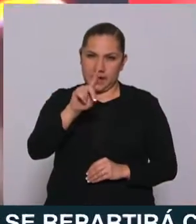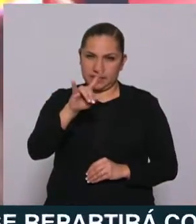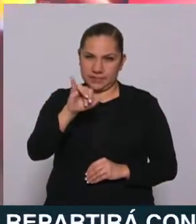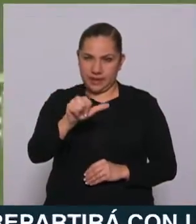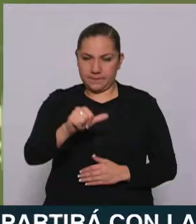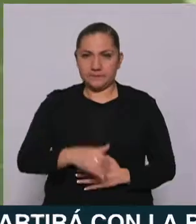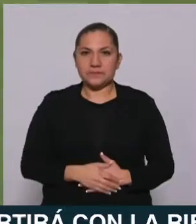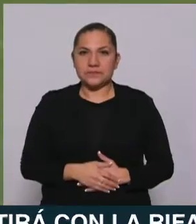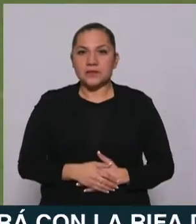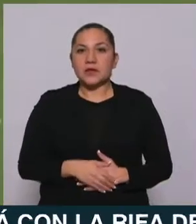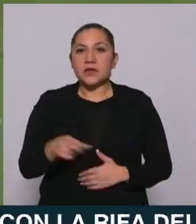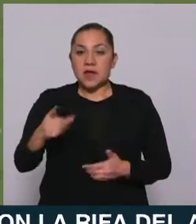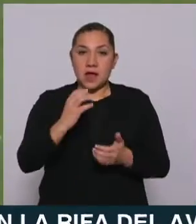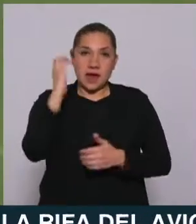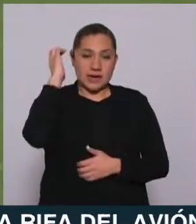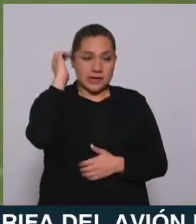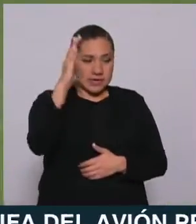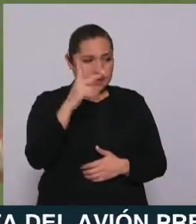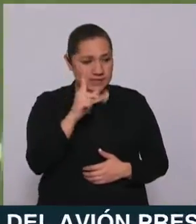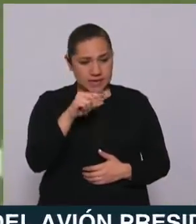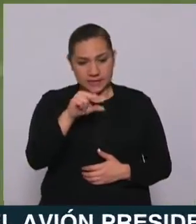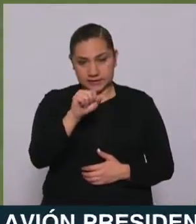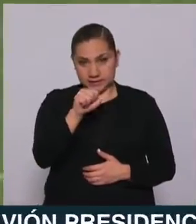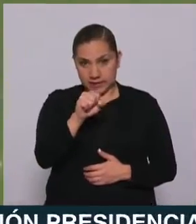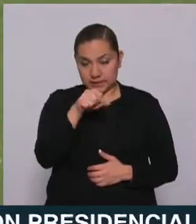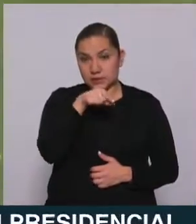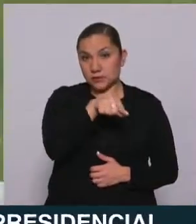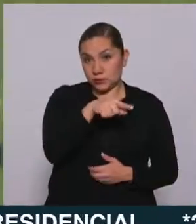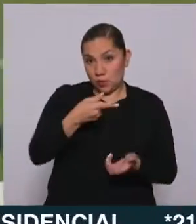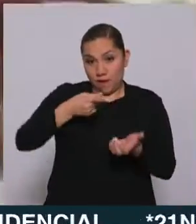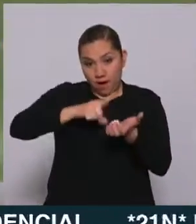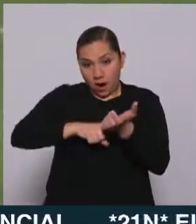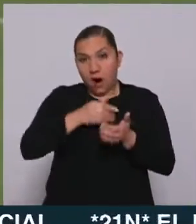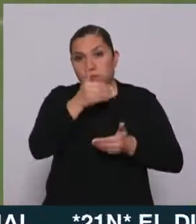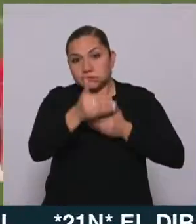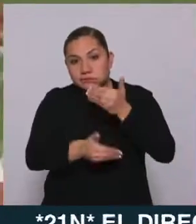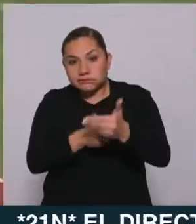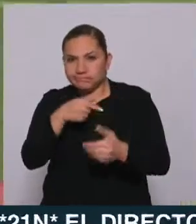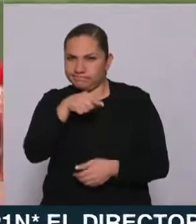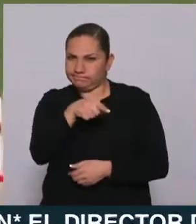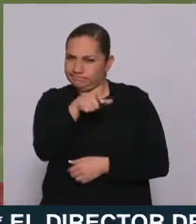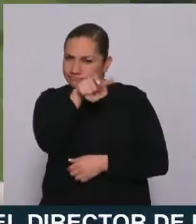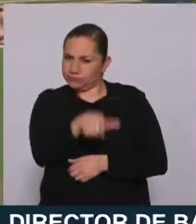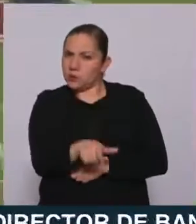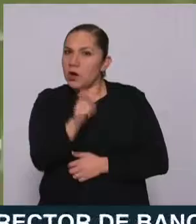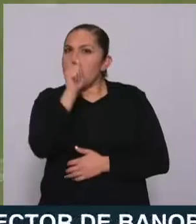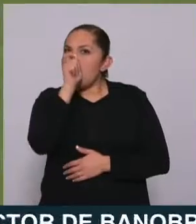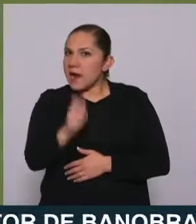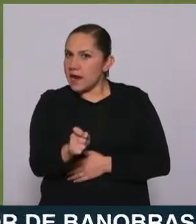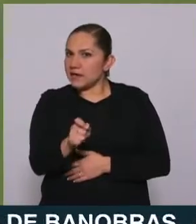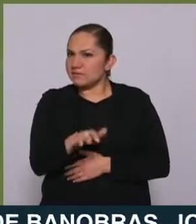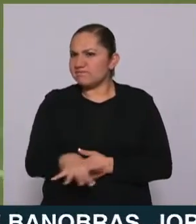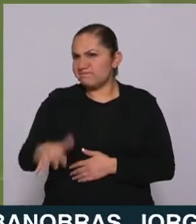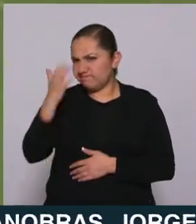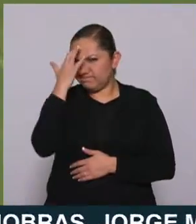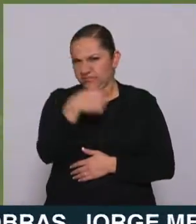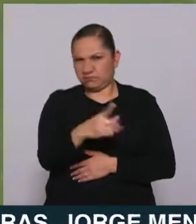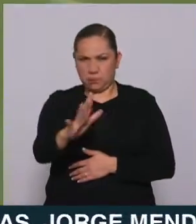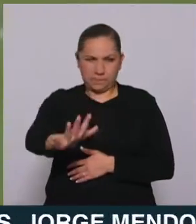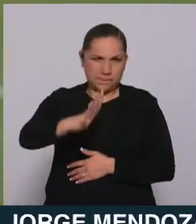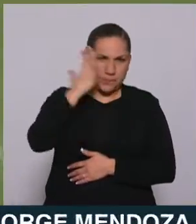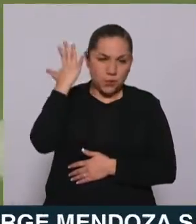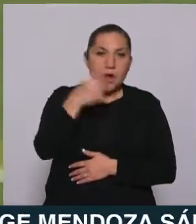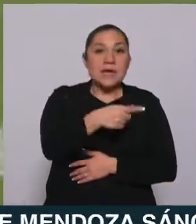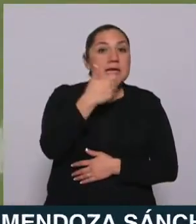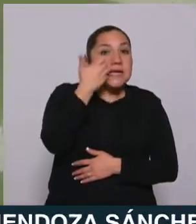El receptor de los Kansas City Chiefs, Tyreek Hill, considerado uno de los jugadores más rápidos de la NFL, tiene pensado hacer pruebas para el